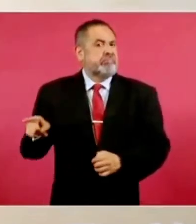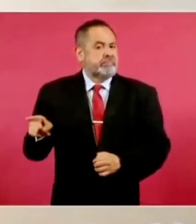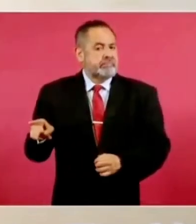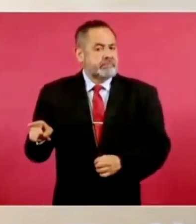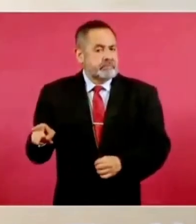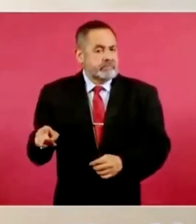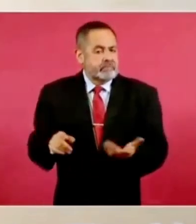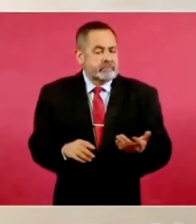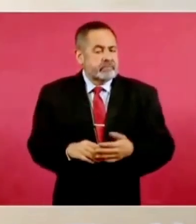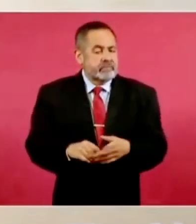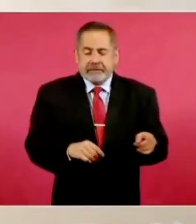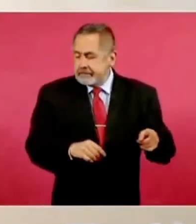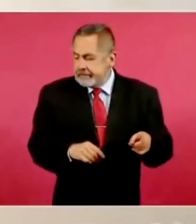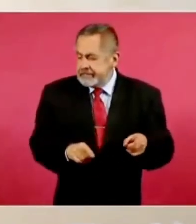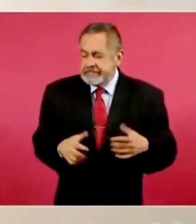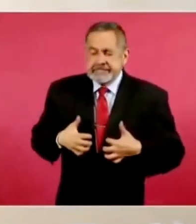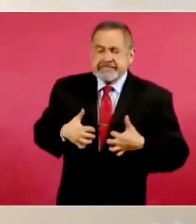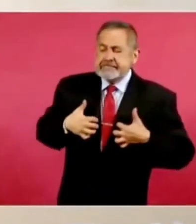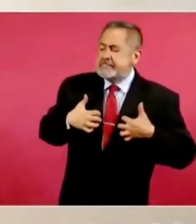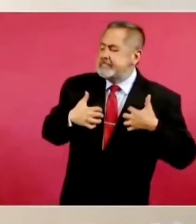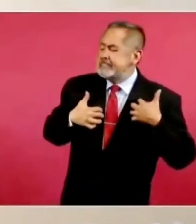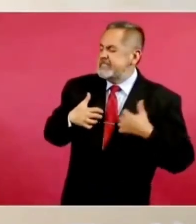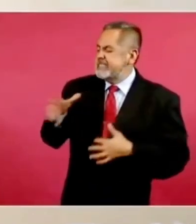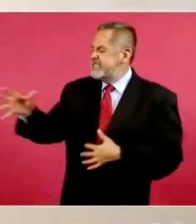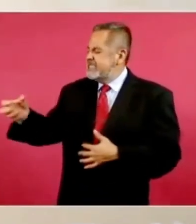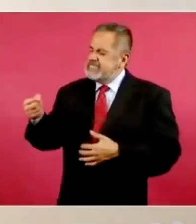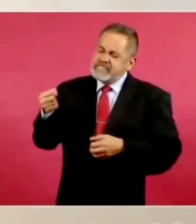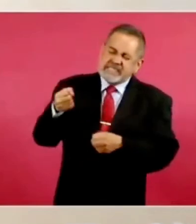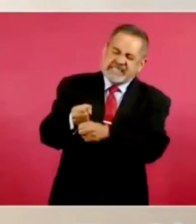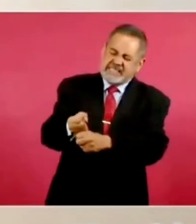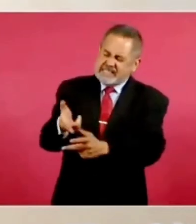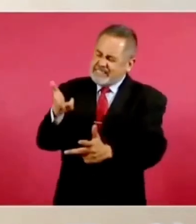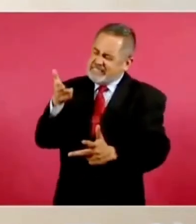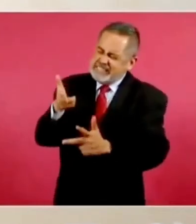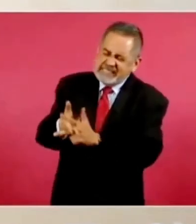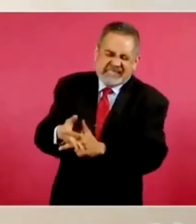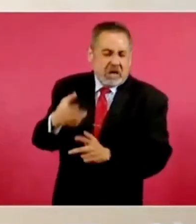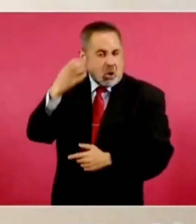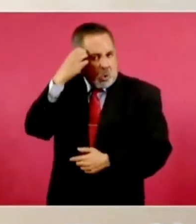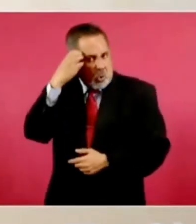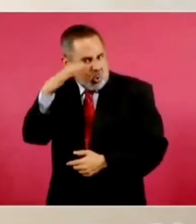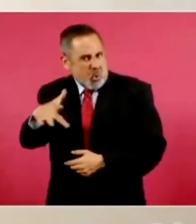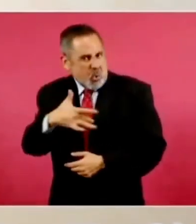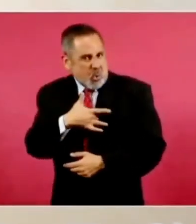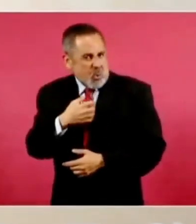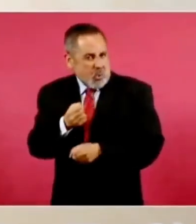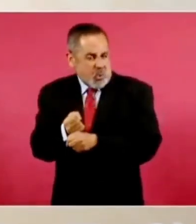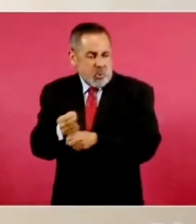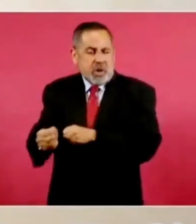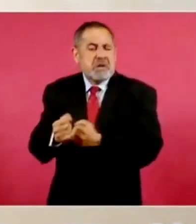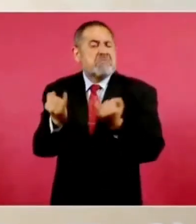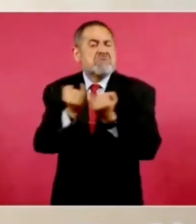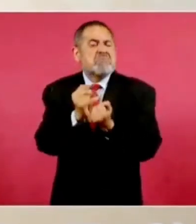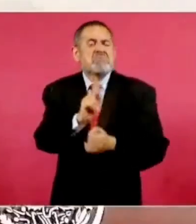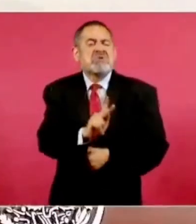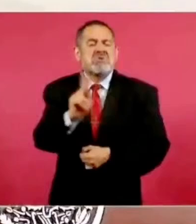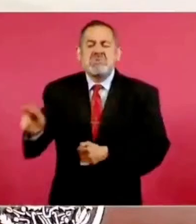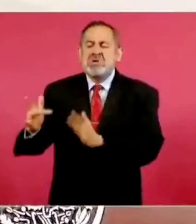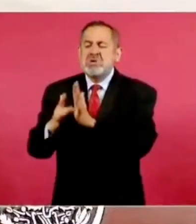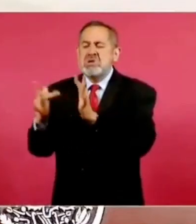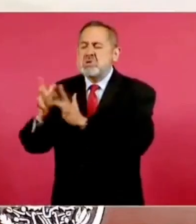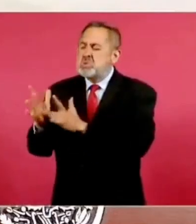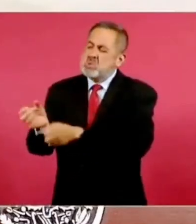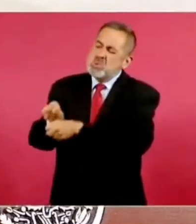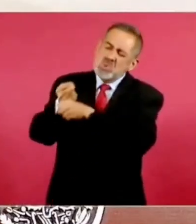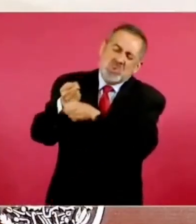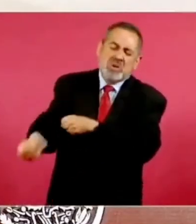no lo hubieran sacrificado con tanta hazaña como lo hicieron con Jesús Cristo.